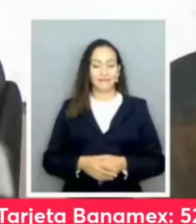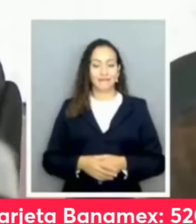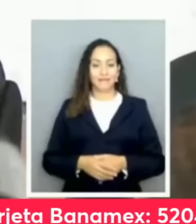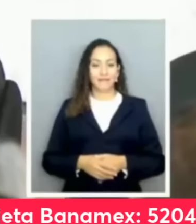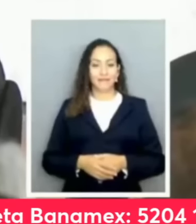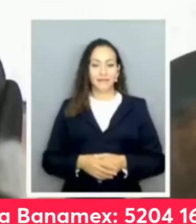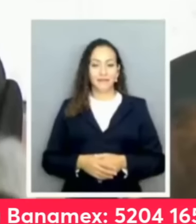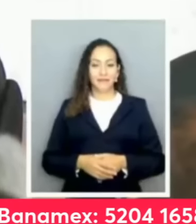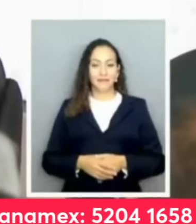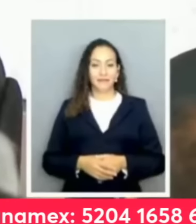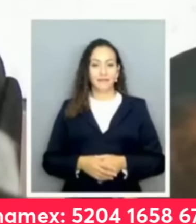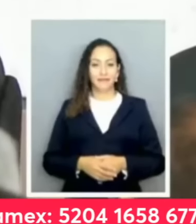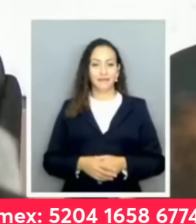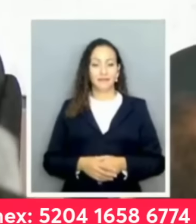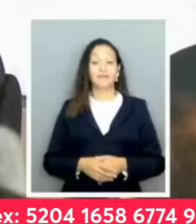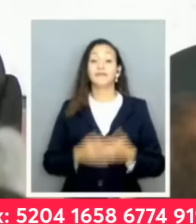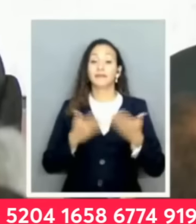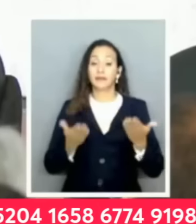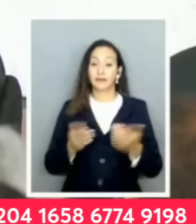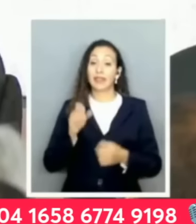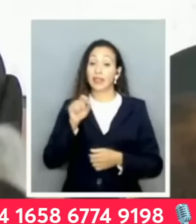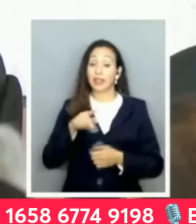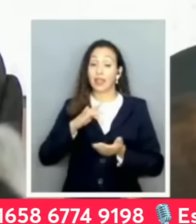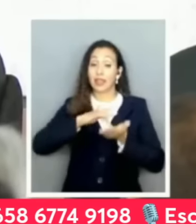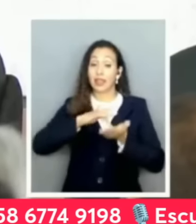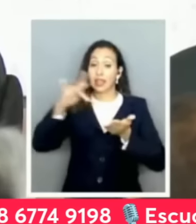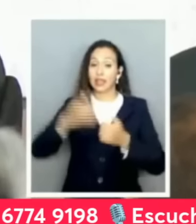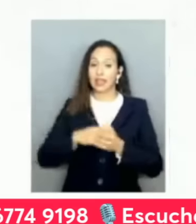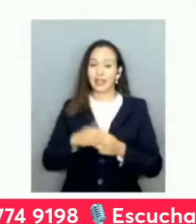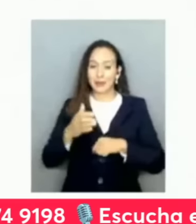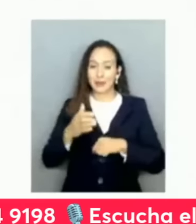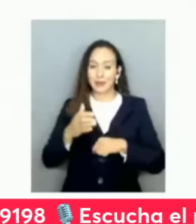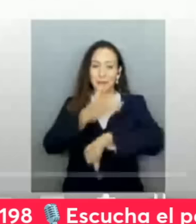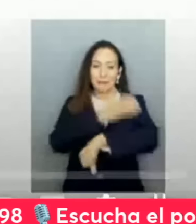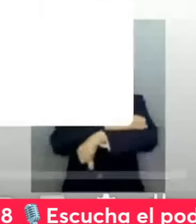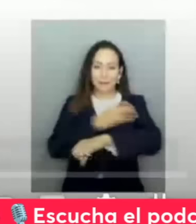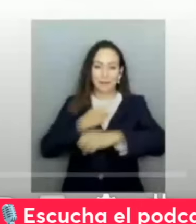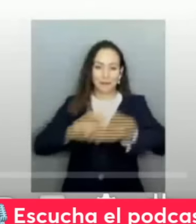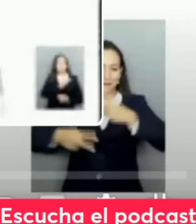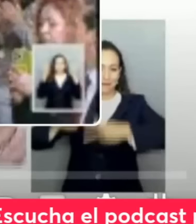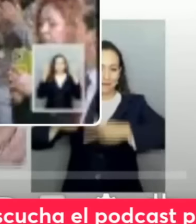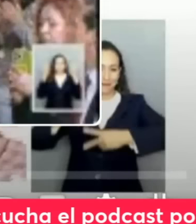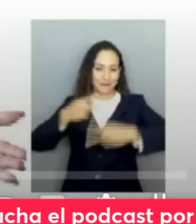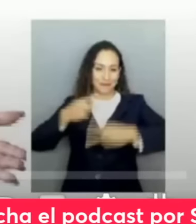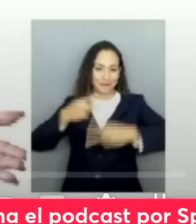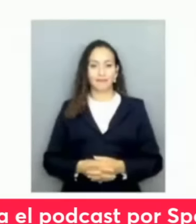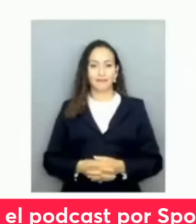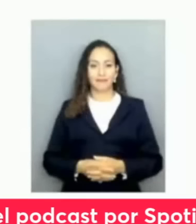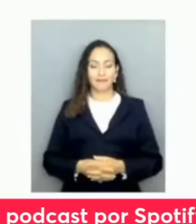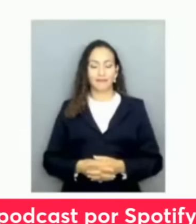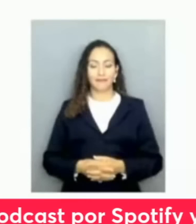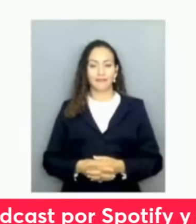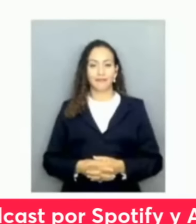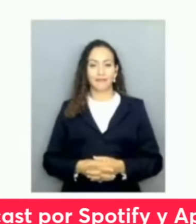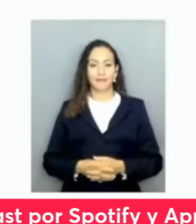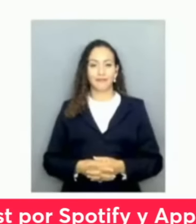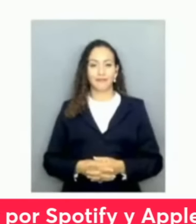gracias También agradezco la presencia de mis compañeros y compañeras minist